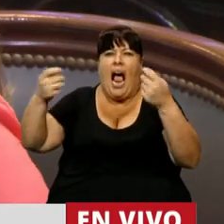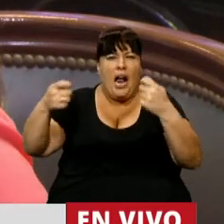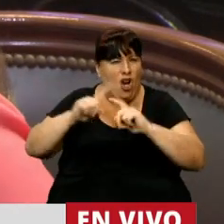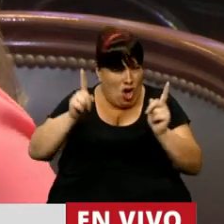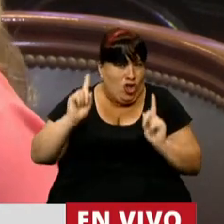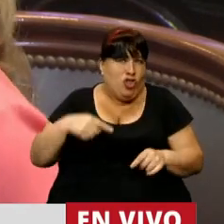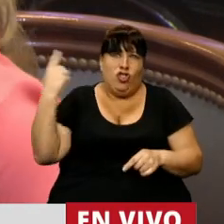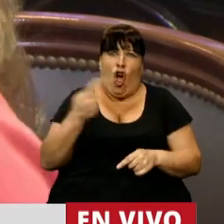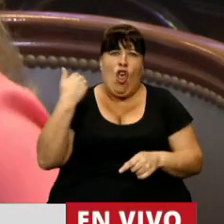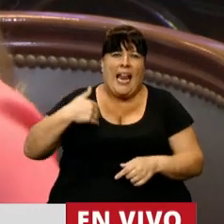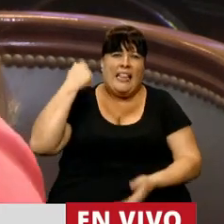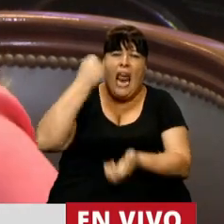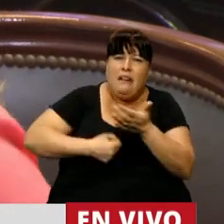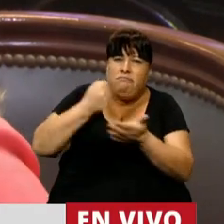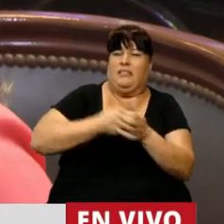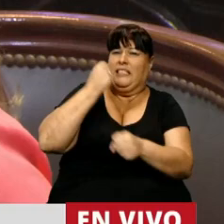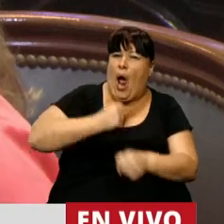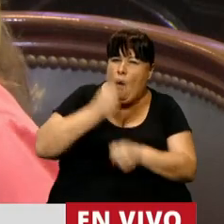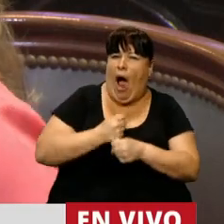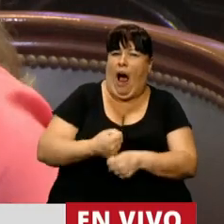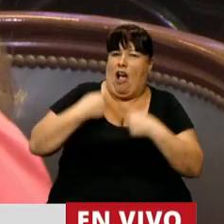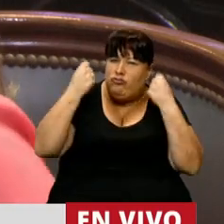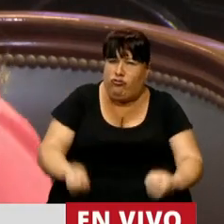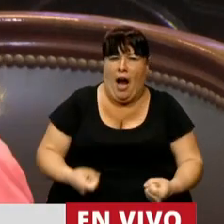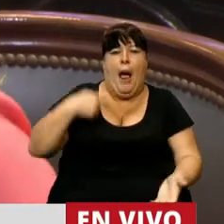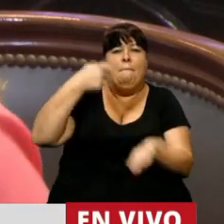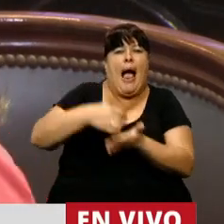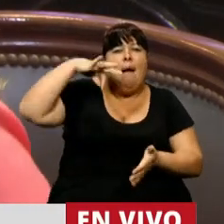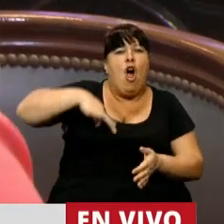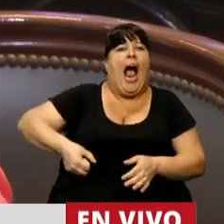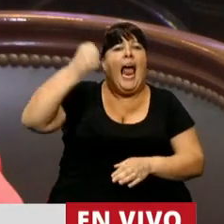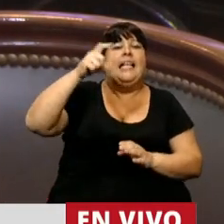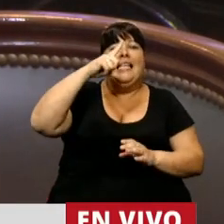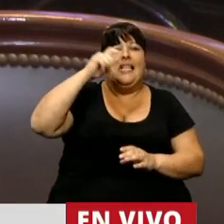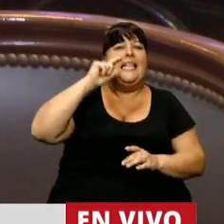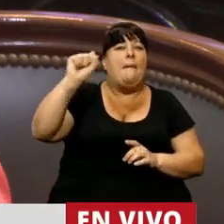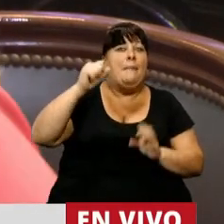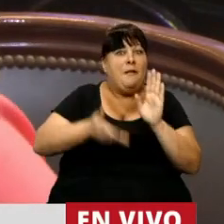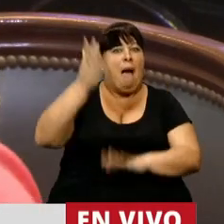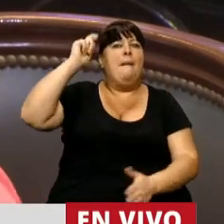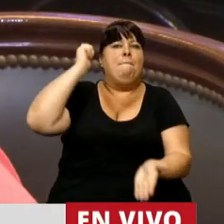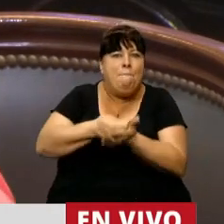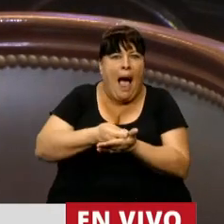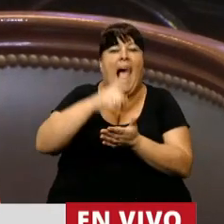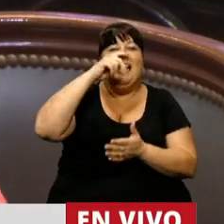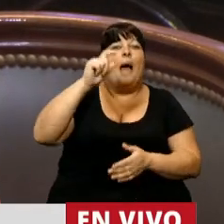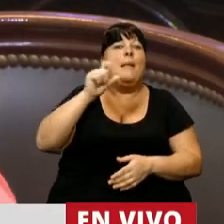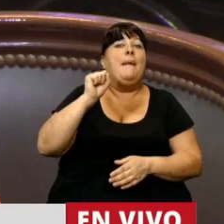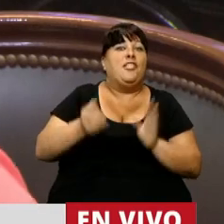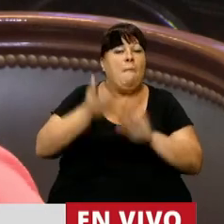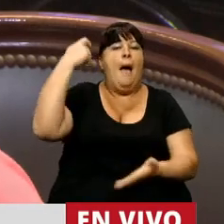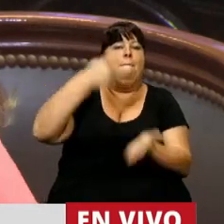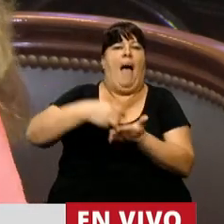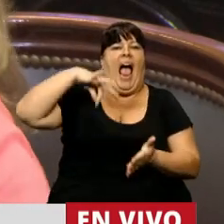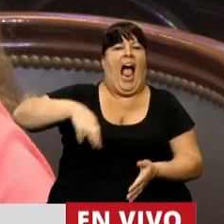todos los argentinos que nos rompemos el lomo laburando y que pagamos ganancias a partir de 70 mil pesos. A partir de 70 mil pesos